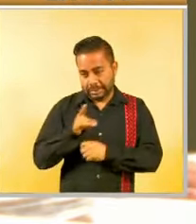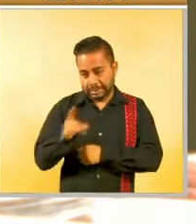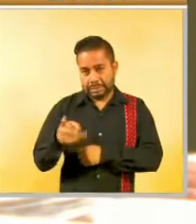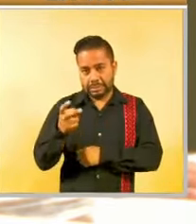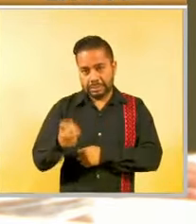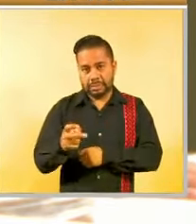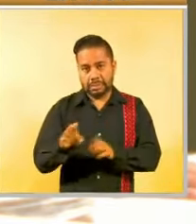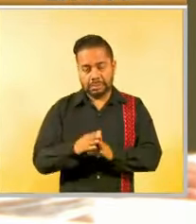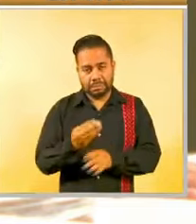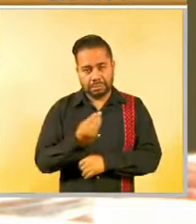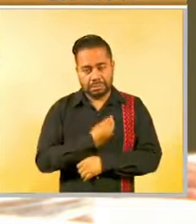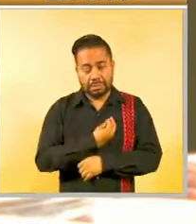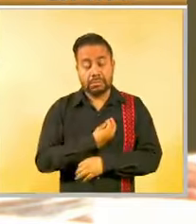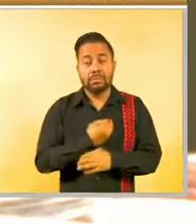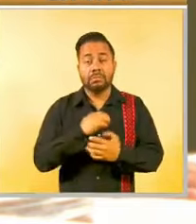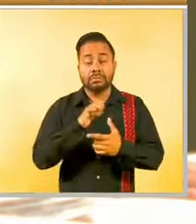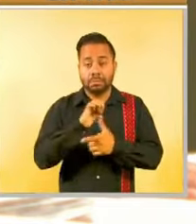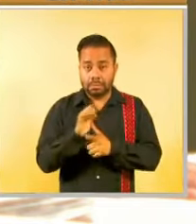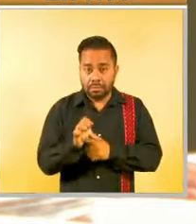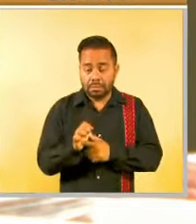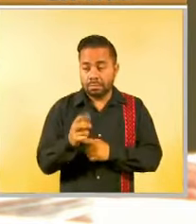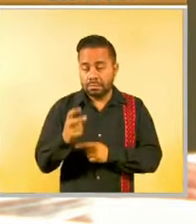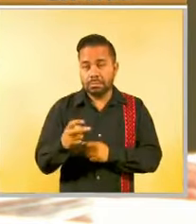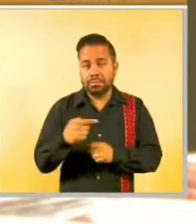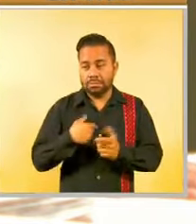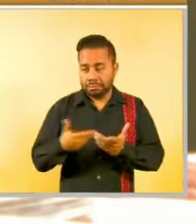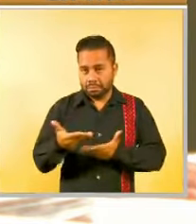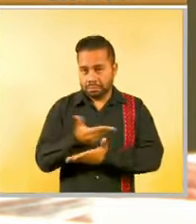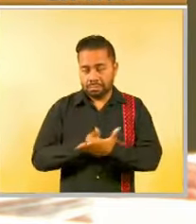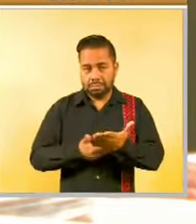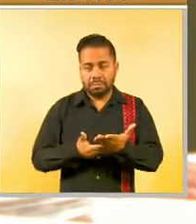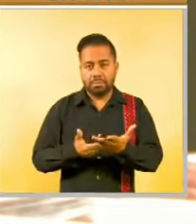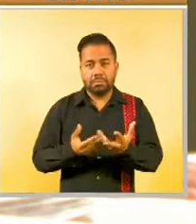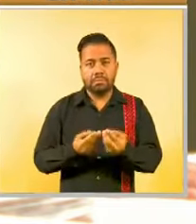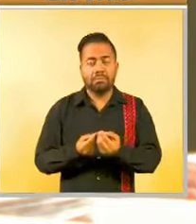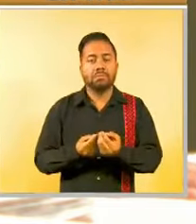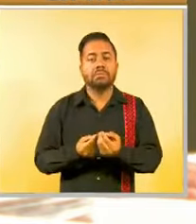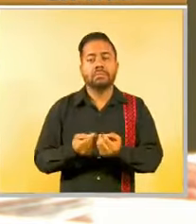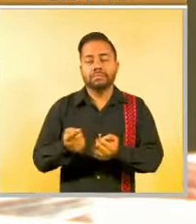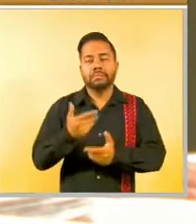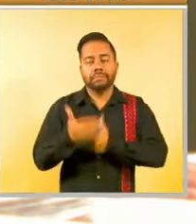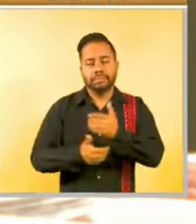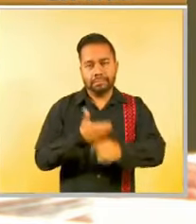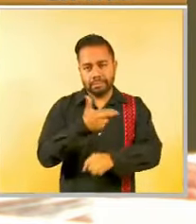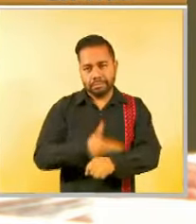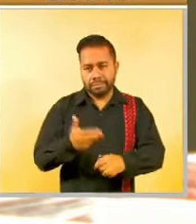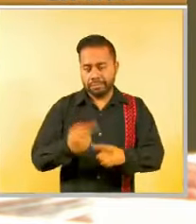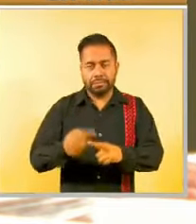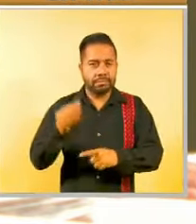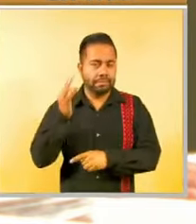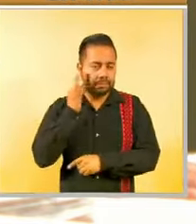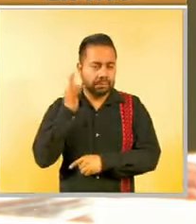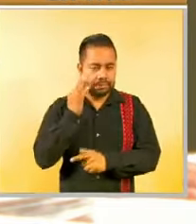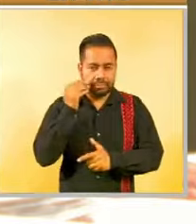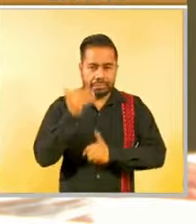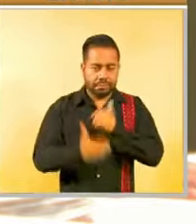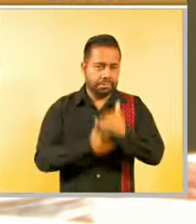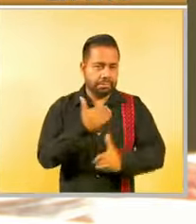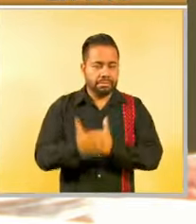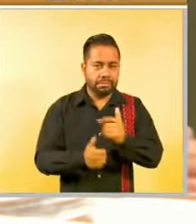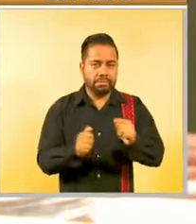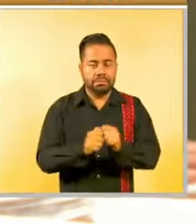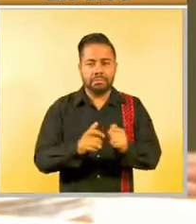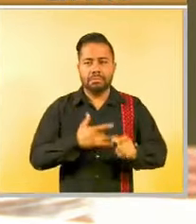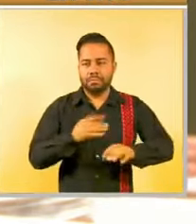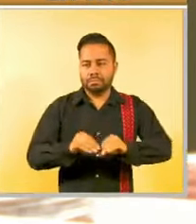parte donde les duele entonces esa es la interacción que se tiene el El Avance que va teniendo la fiscalía conforme ya tiene claro